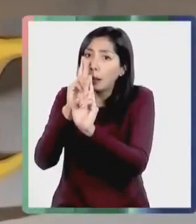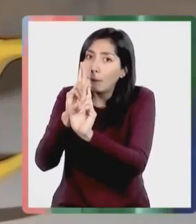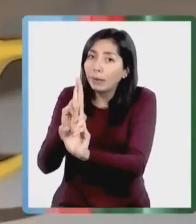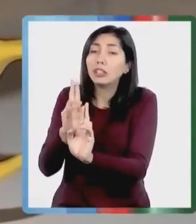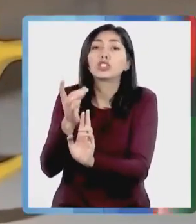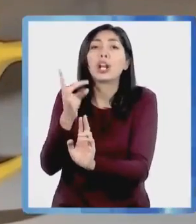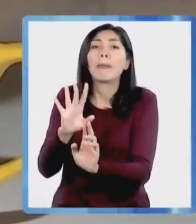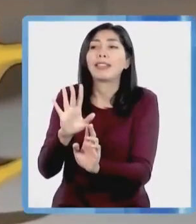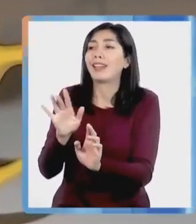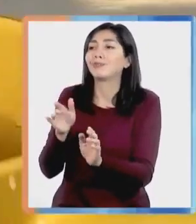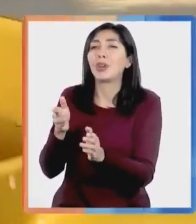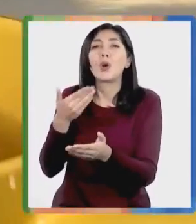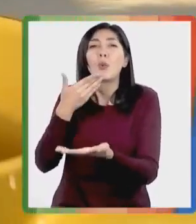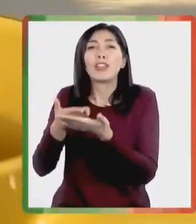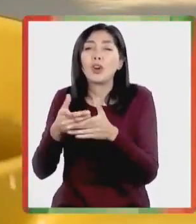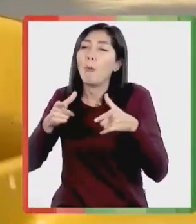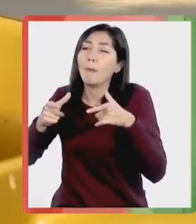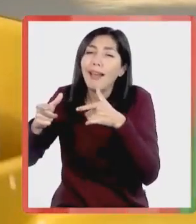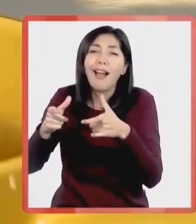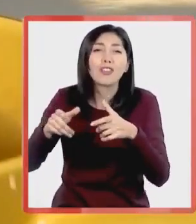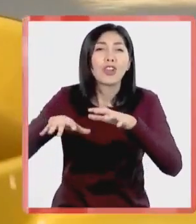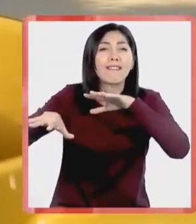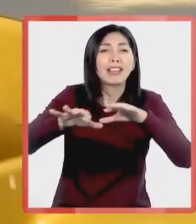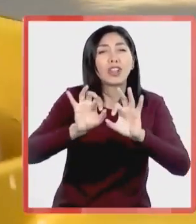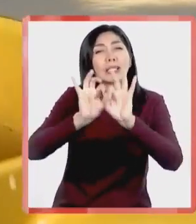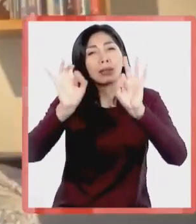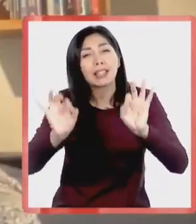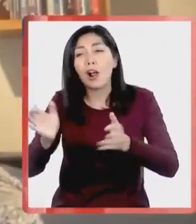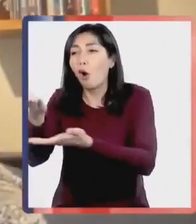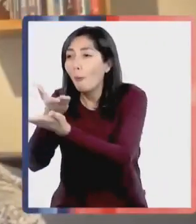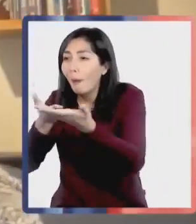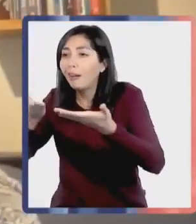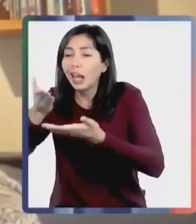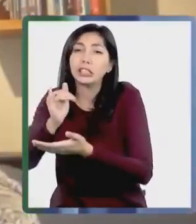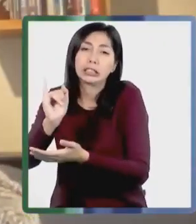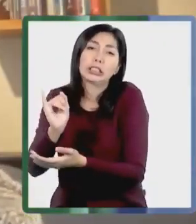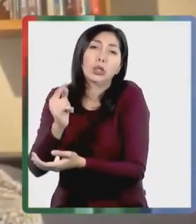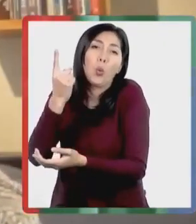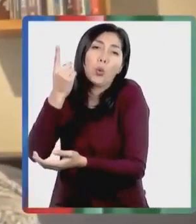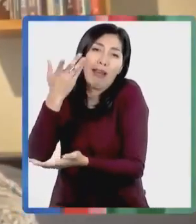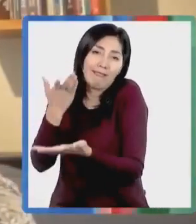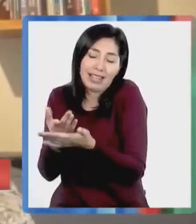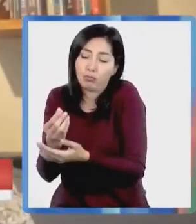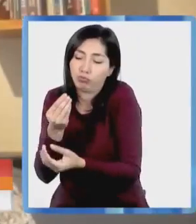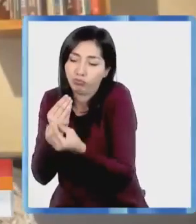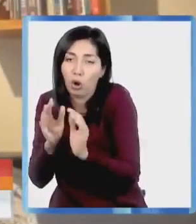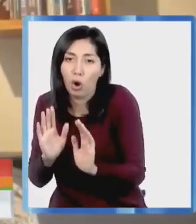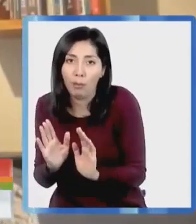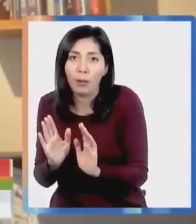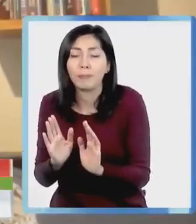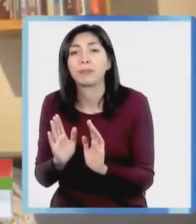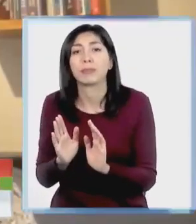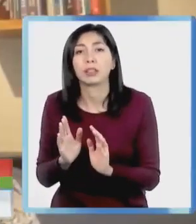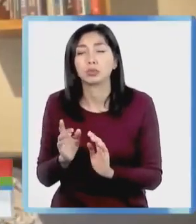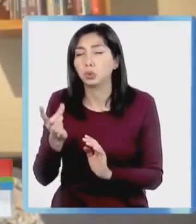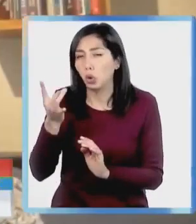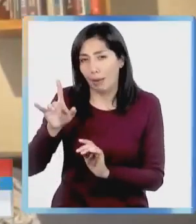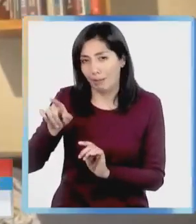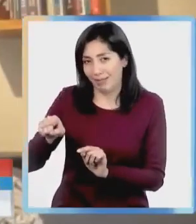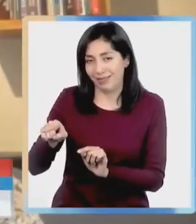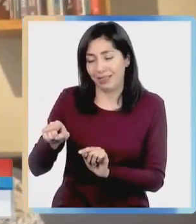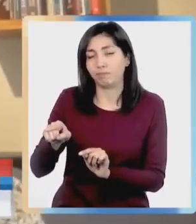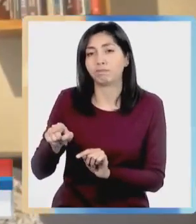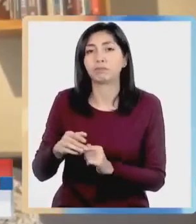muy respetablemente social, para poder no estar tan desubicado en la celebración,